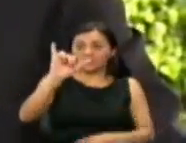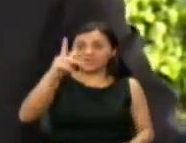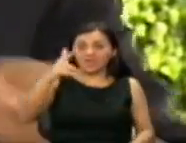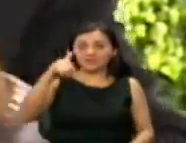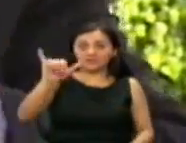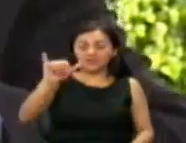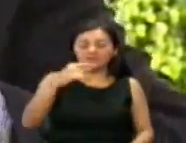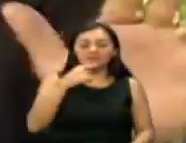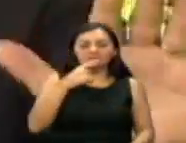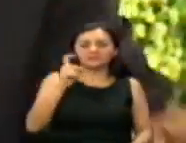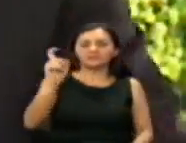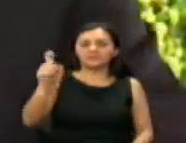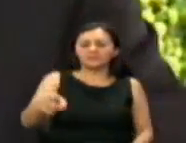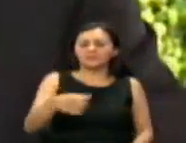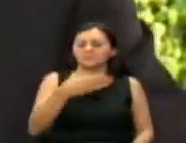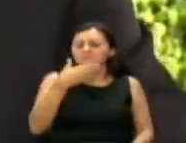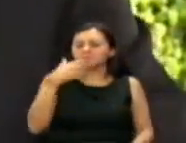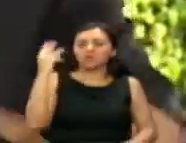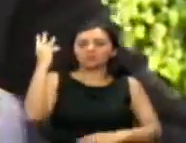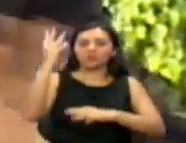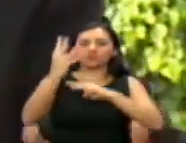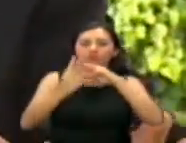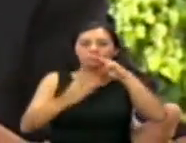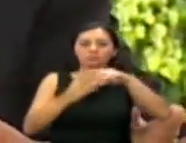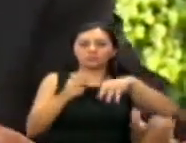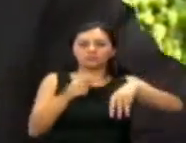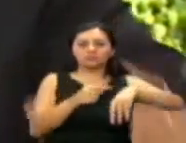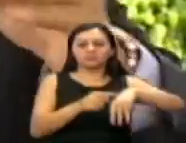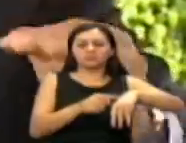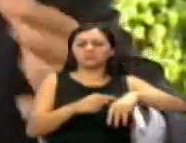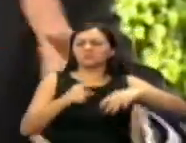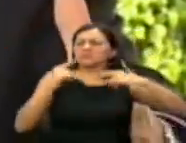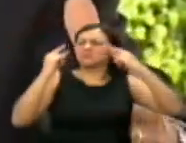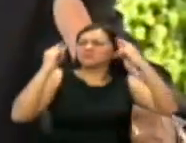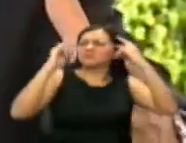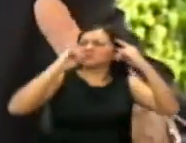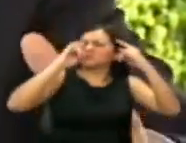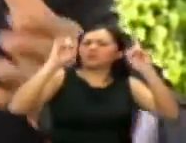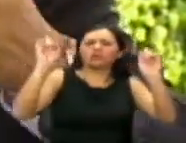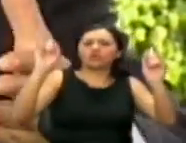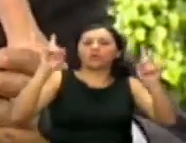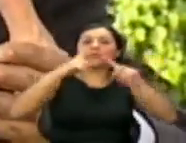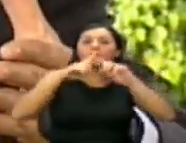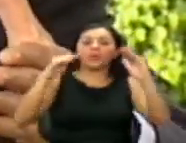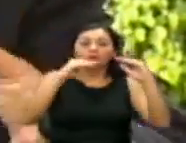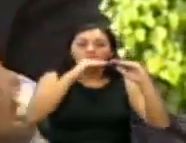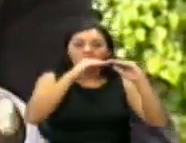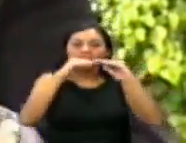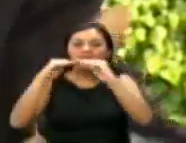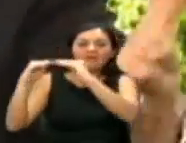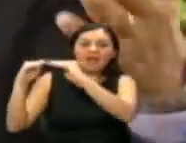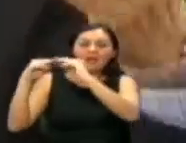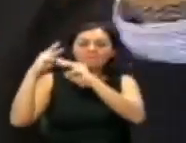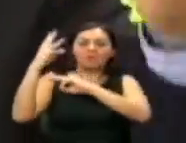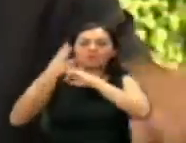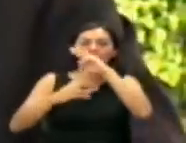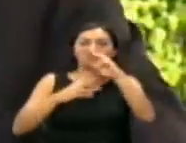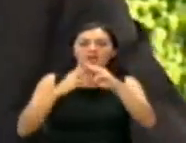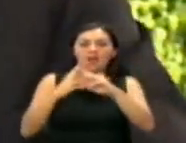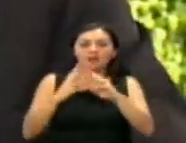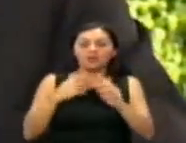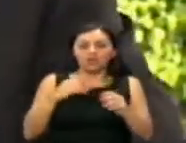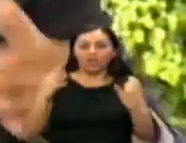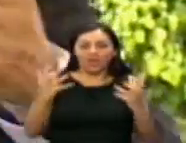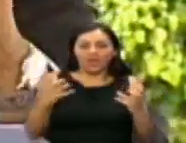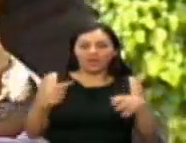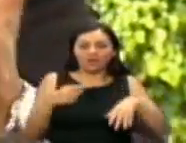es tener de la mejor universidad del mundo, sin subterfugio, con los estándares mundiales de un modelo que lleva 1,000 años de evolución, el modelo